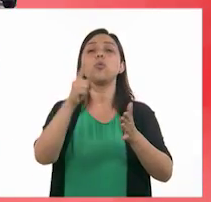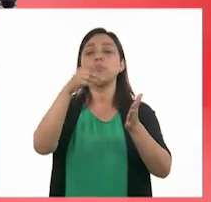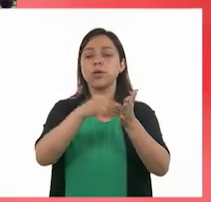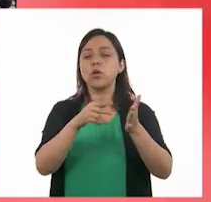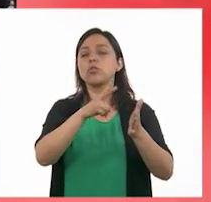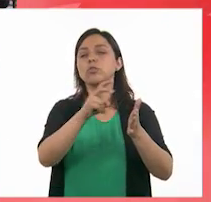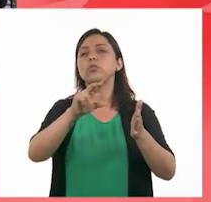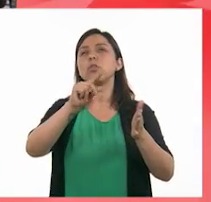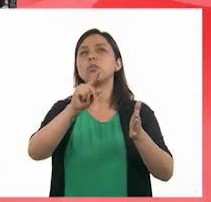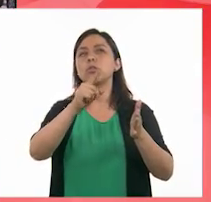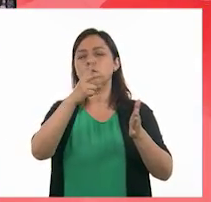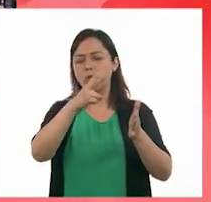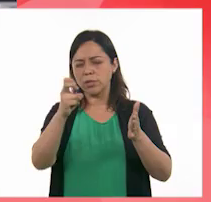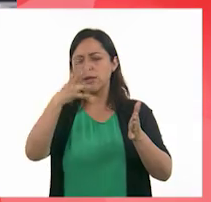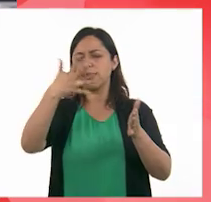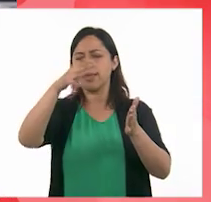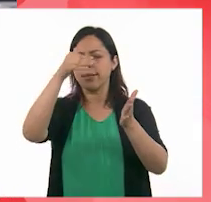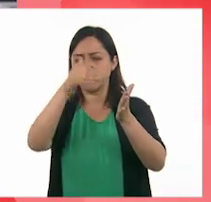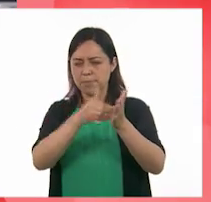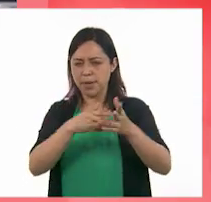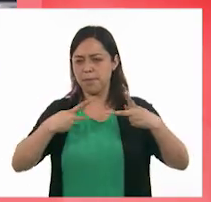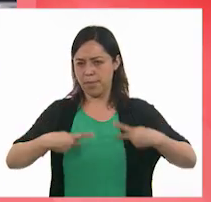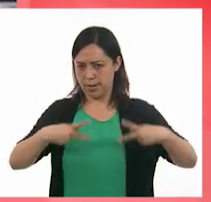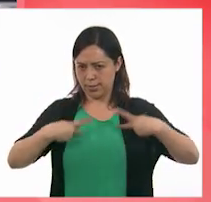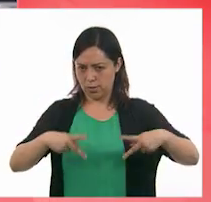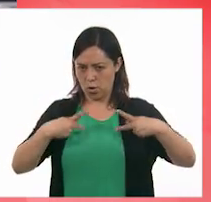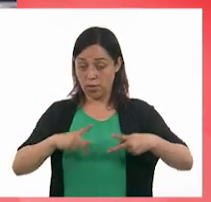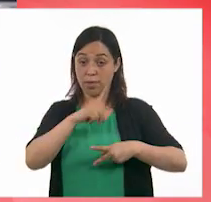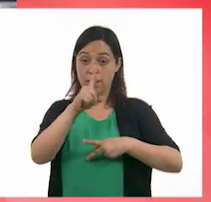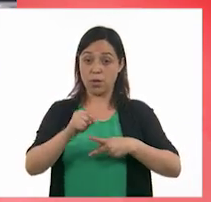1.210.820 habitantes. Y para 2010,